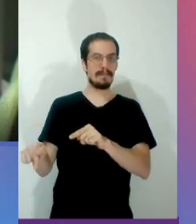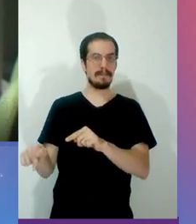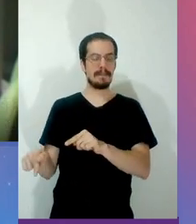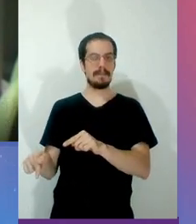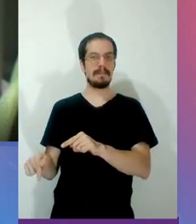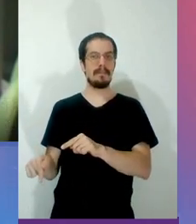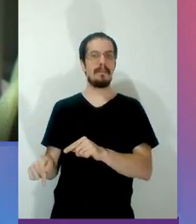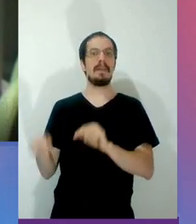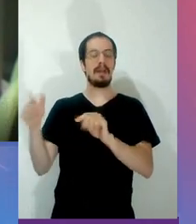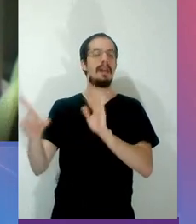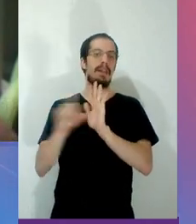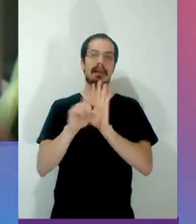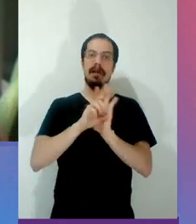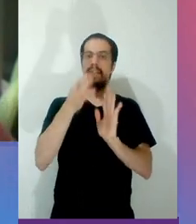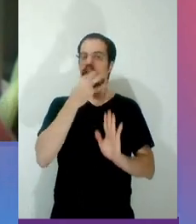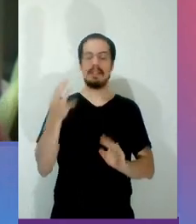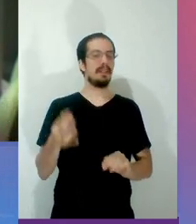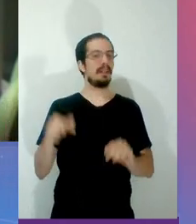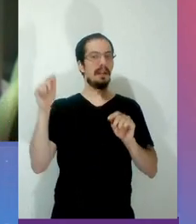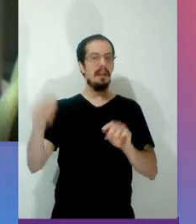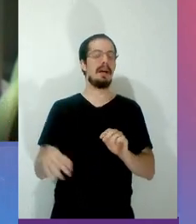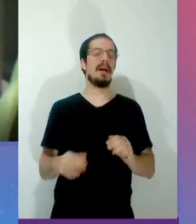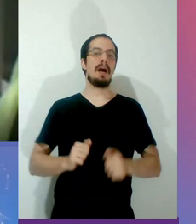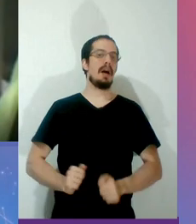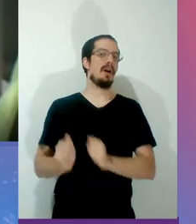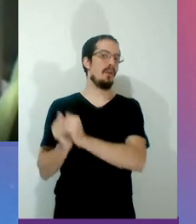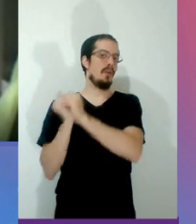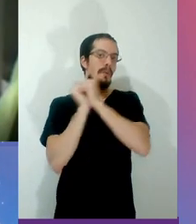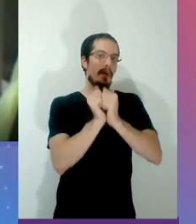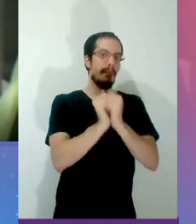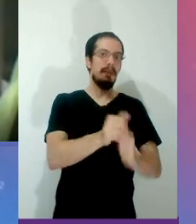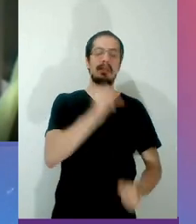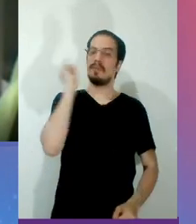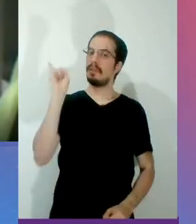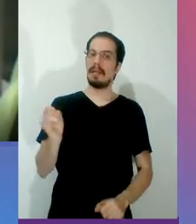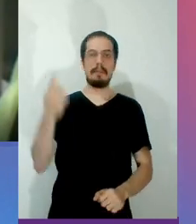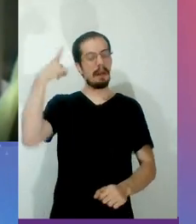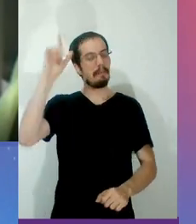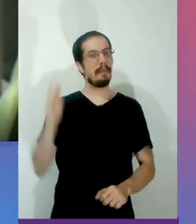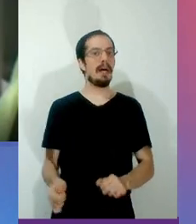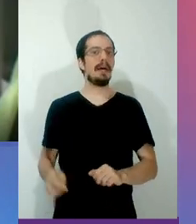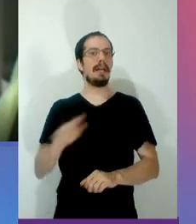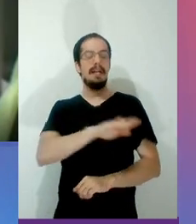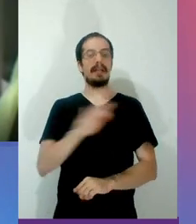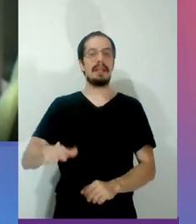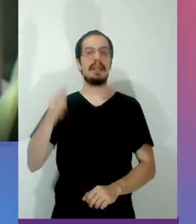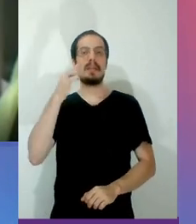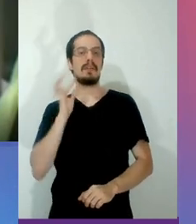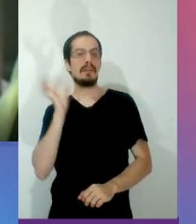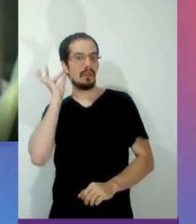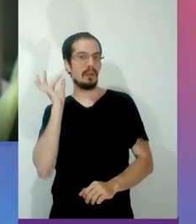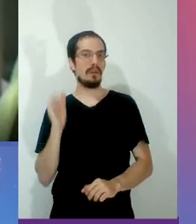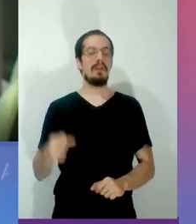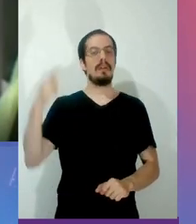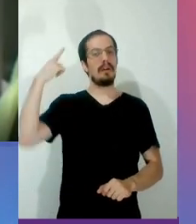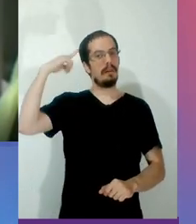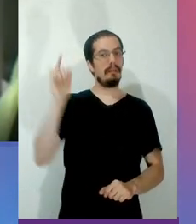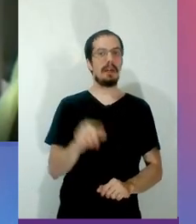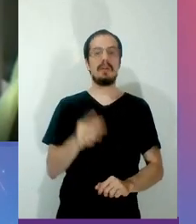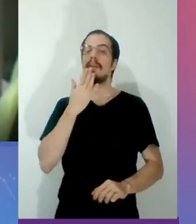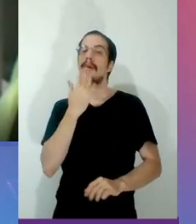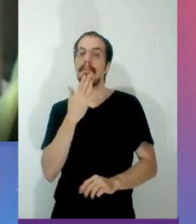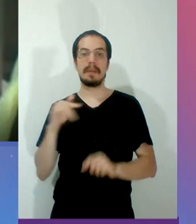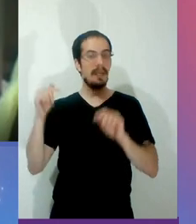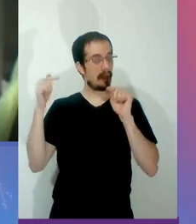dentro de la ley dice que el acompañamiento es en todo momento para los niños, las niñas, y también implica